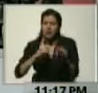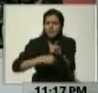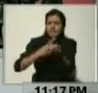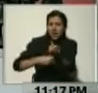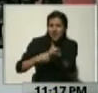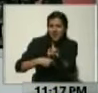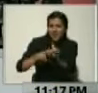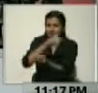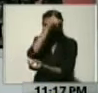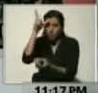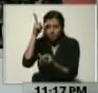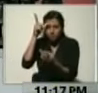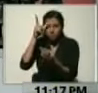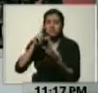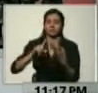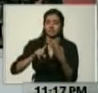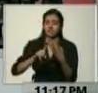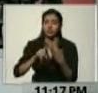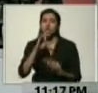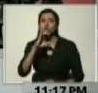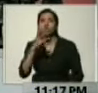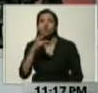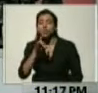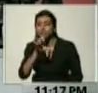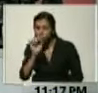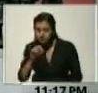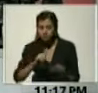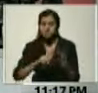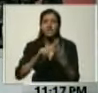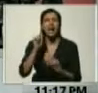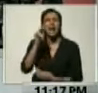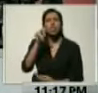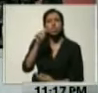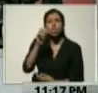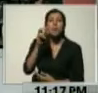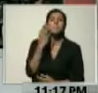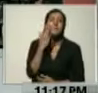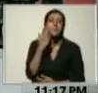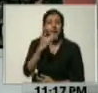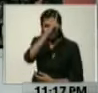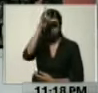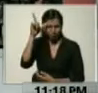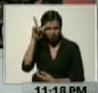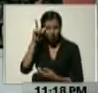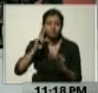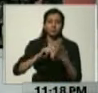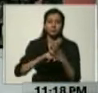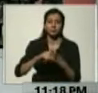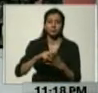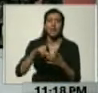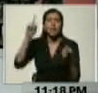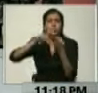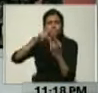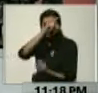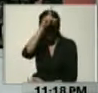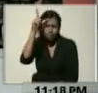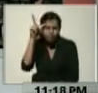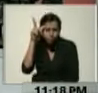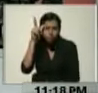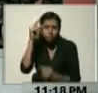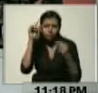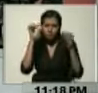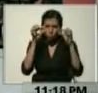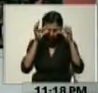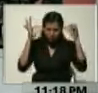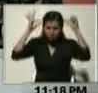Verde, Milos Alcalay, alias El Chulo, Antonieta Mendoza, madre del monstruo, Lilian Chousito Tintori, esto lo